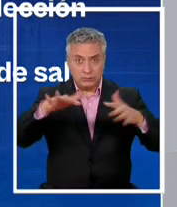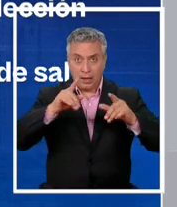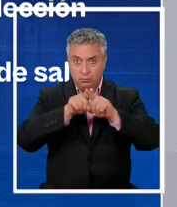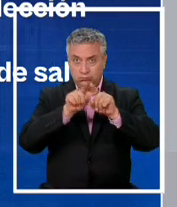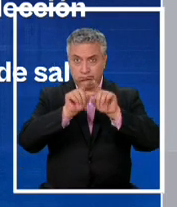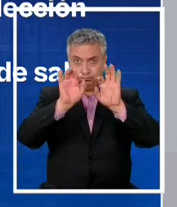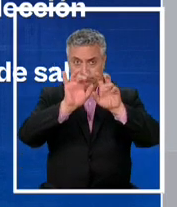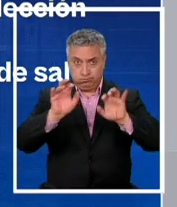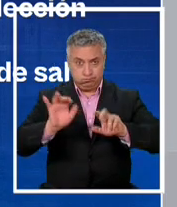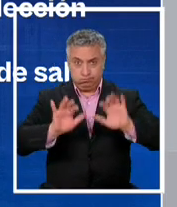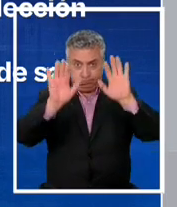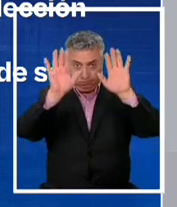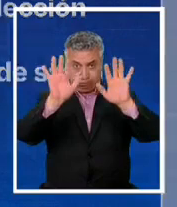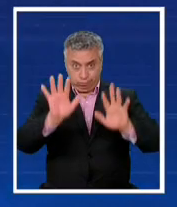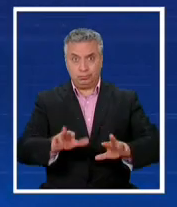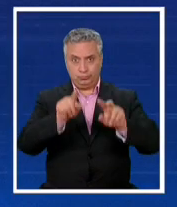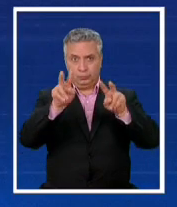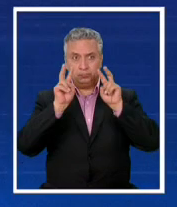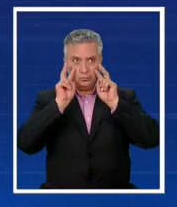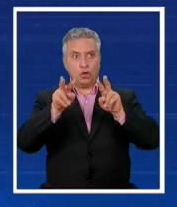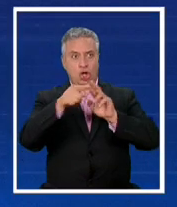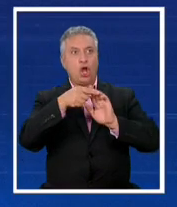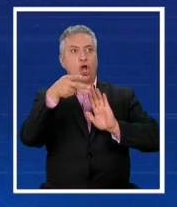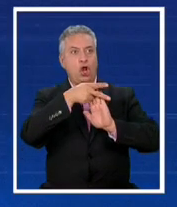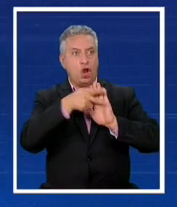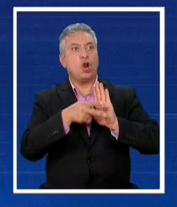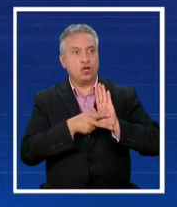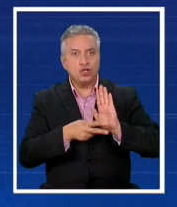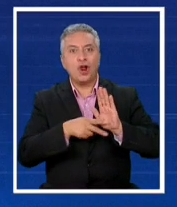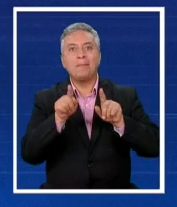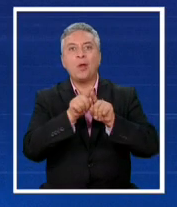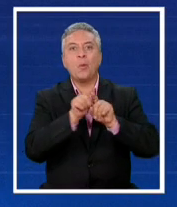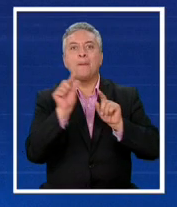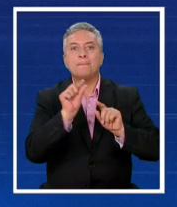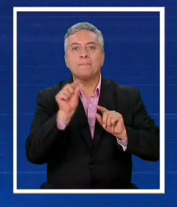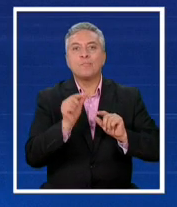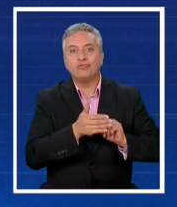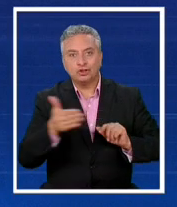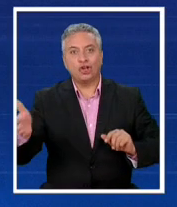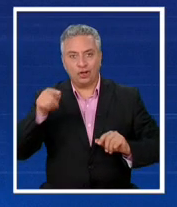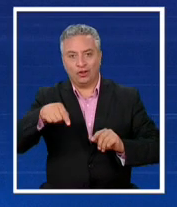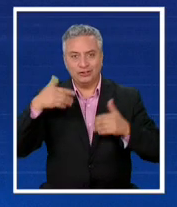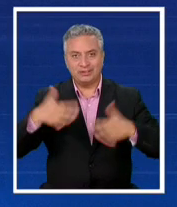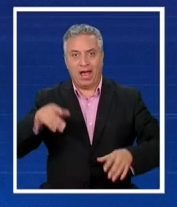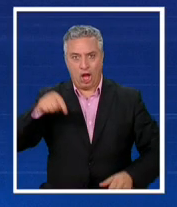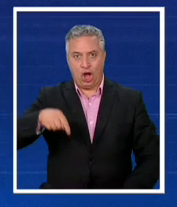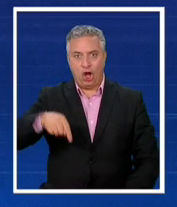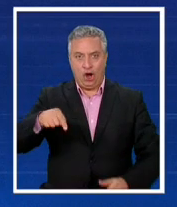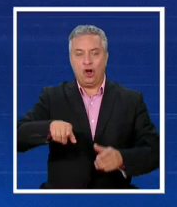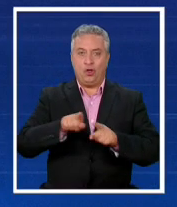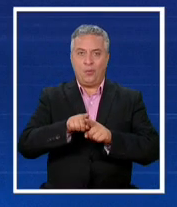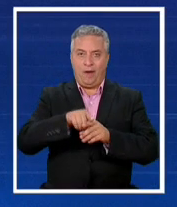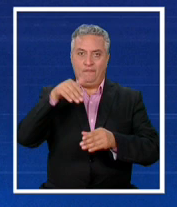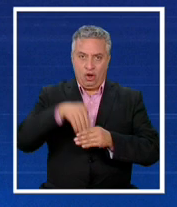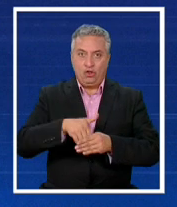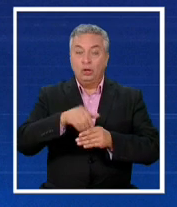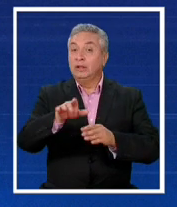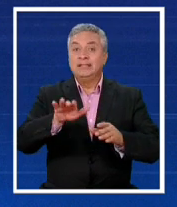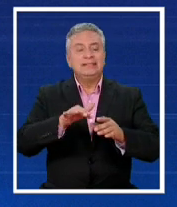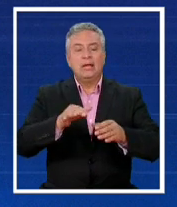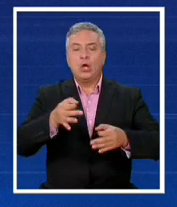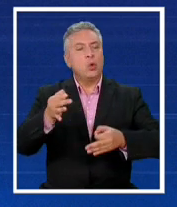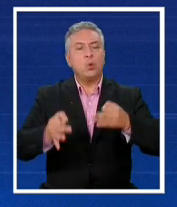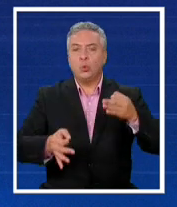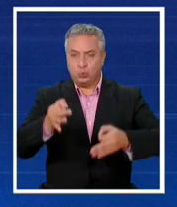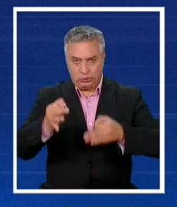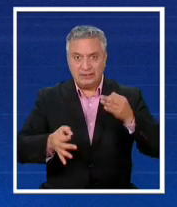las cuales queremos detallar parte de las normas transitorias que se votaron este martes. Por ejemplo, en sistemas de justicia se definió